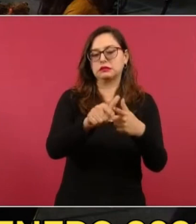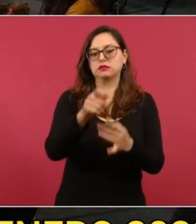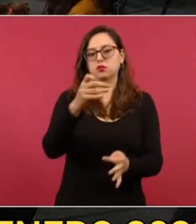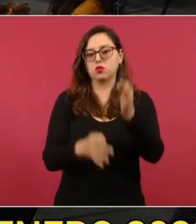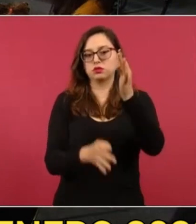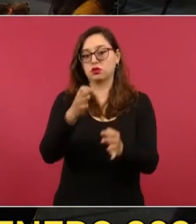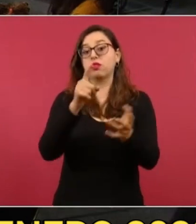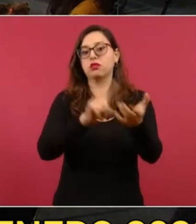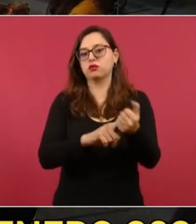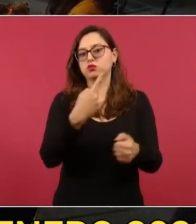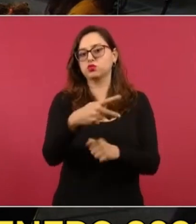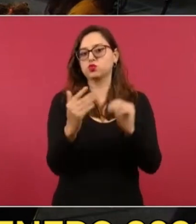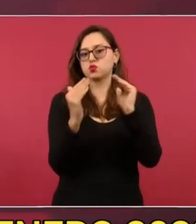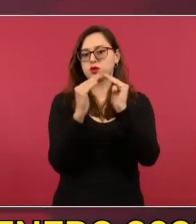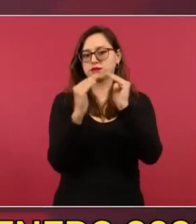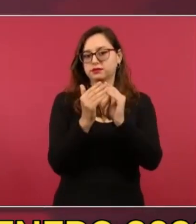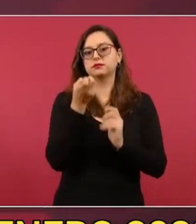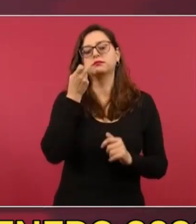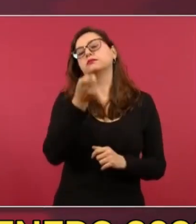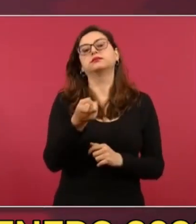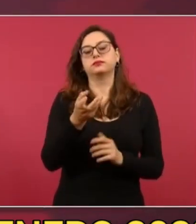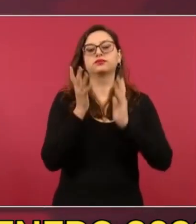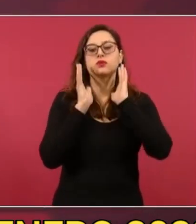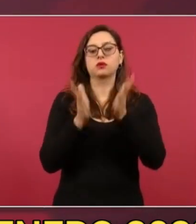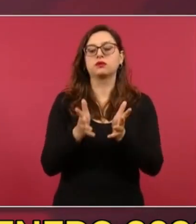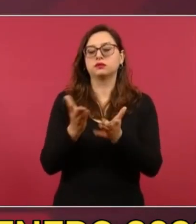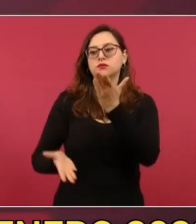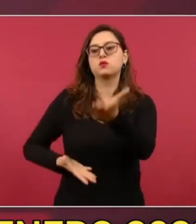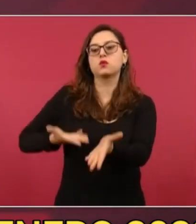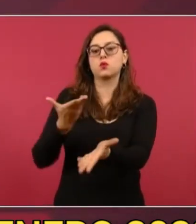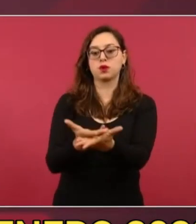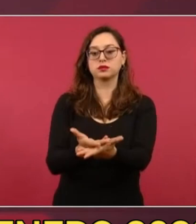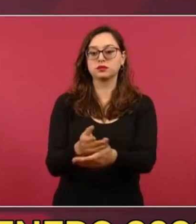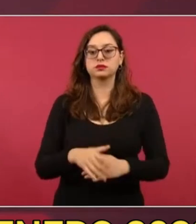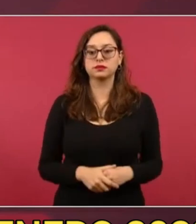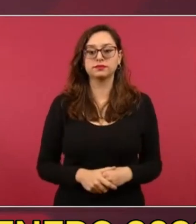que ya se está atendiendo.